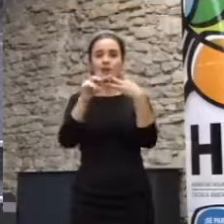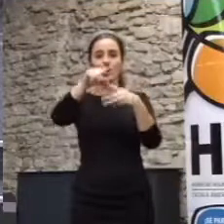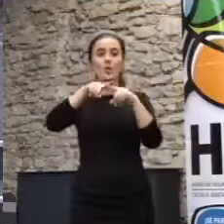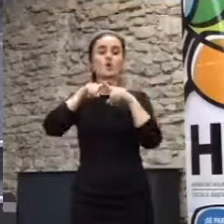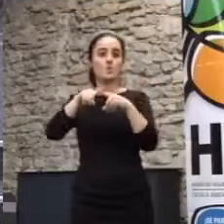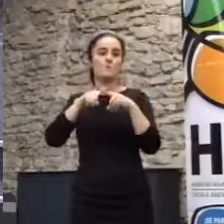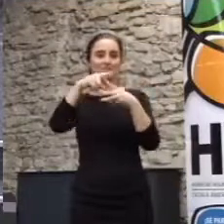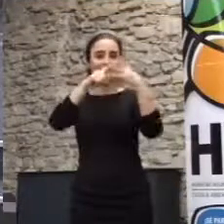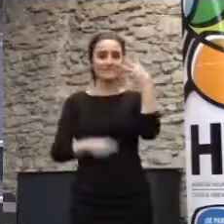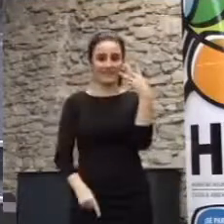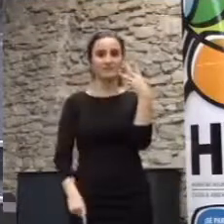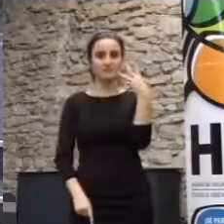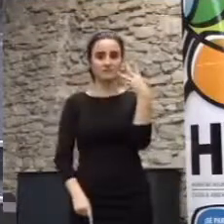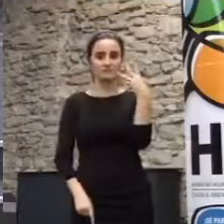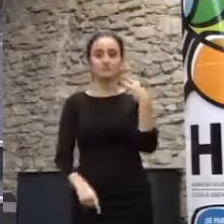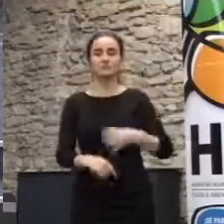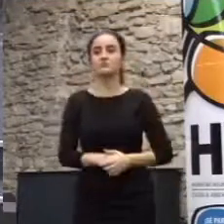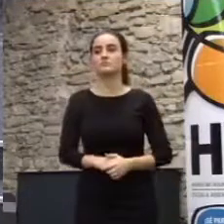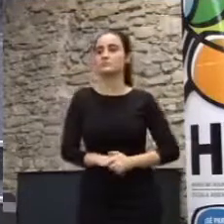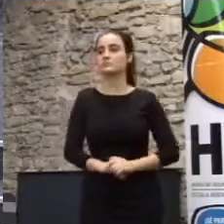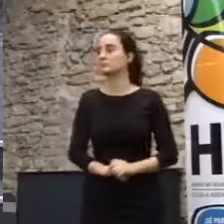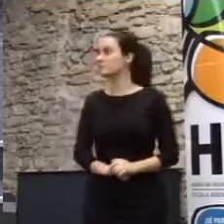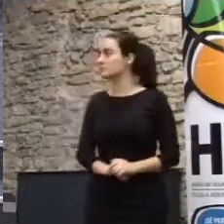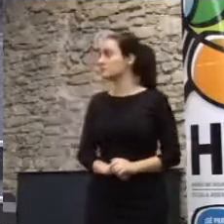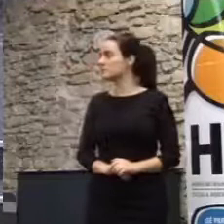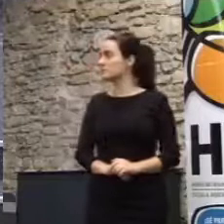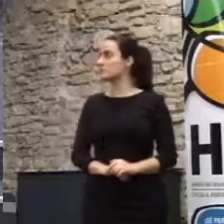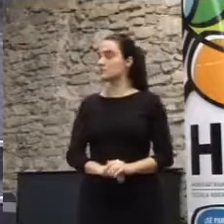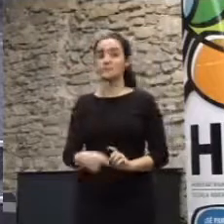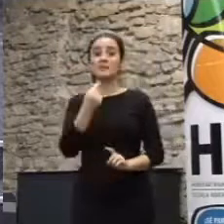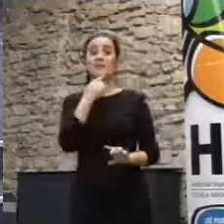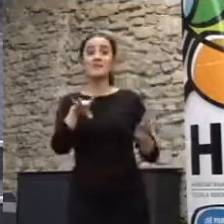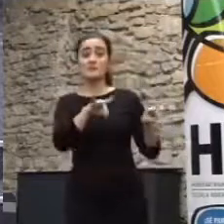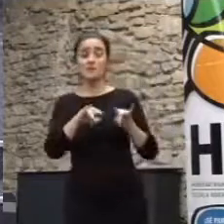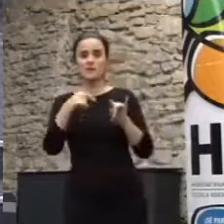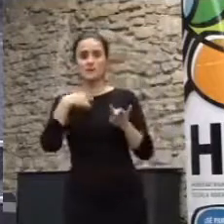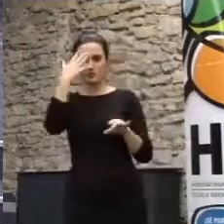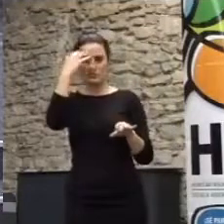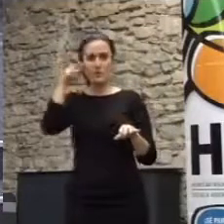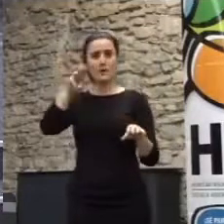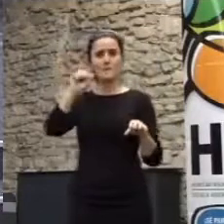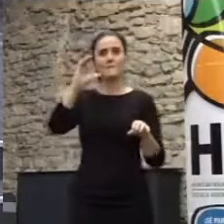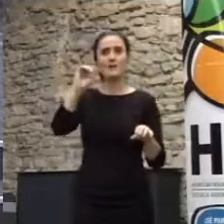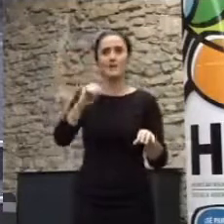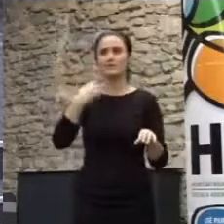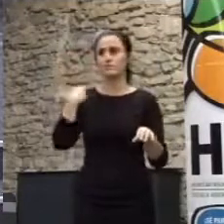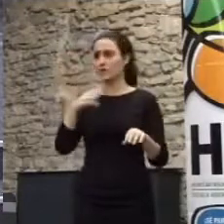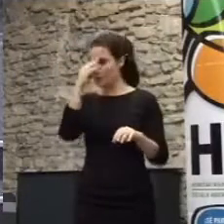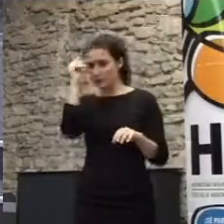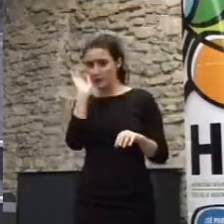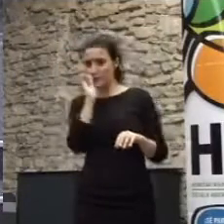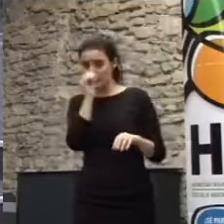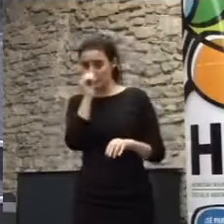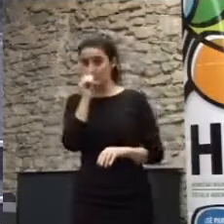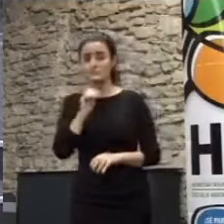y otro 33% a la tercera pata. De acuerdo. Fíjate que cuando has dicho lo del medio ambiente me acuerdo de Paco Góngora, se nos jubila ya, ¿no?